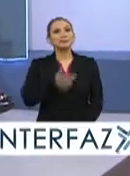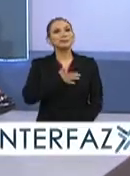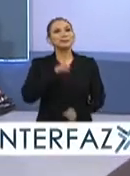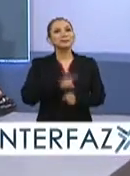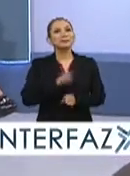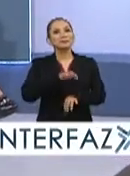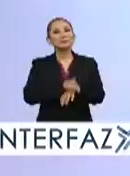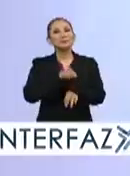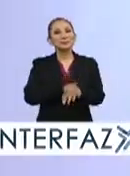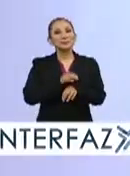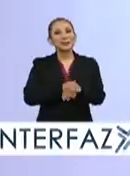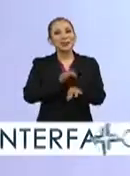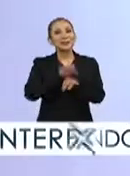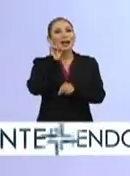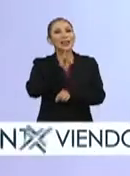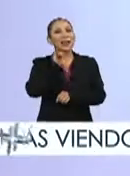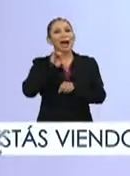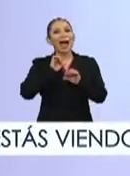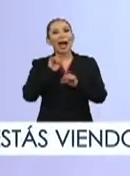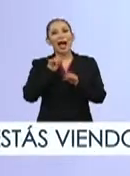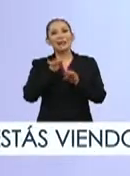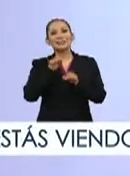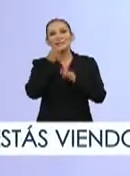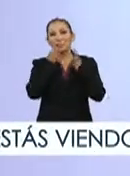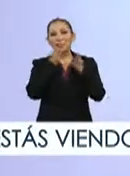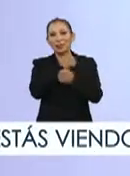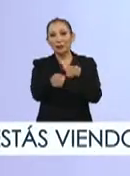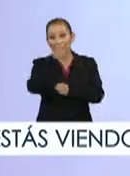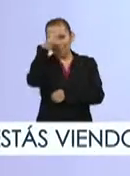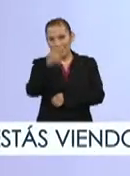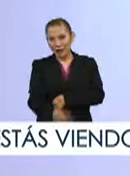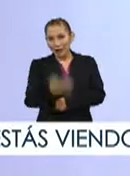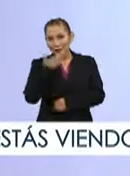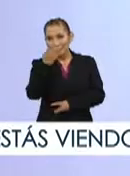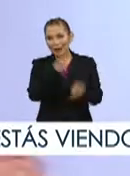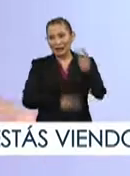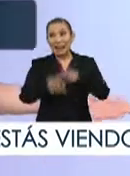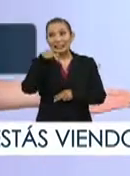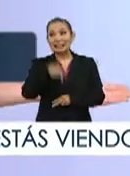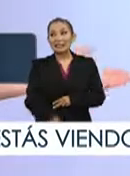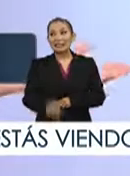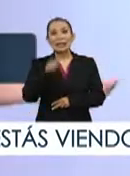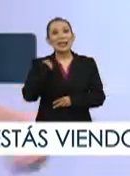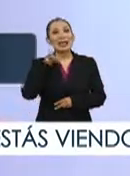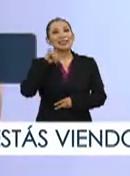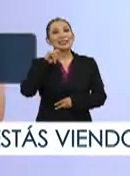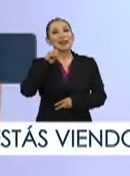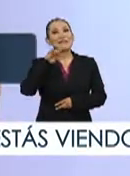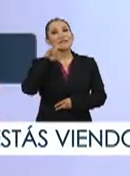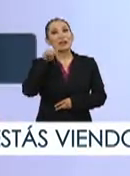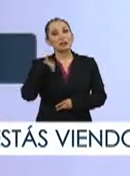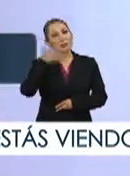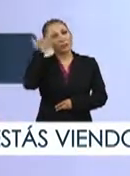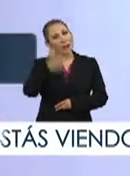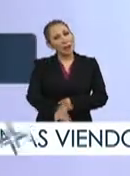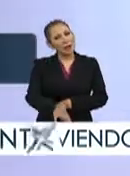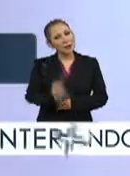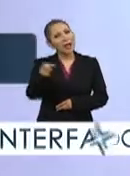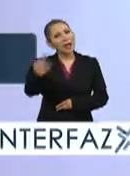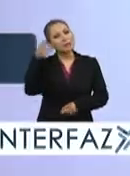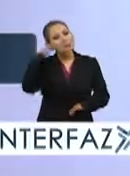Muy buenos días, amigos y amigas de la Agencia Informativa de Educación de México. Bienvenidos a este programa Interfaz, donde, como saben